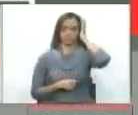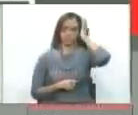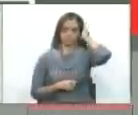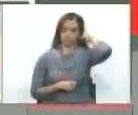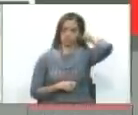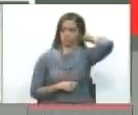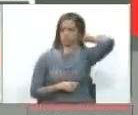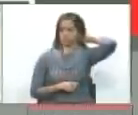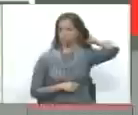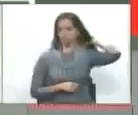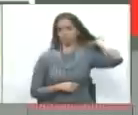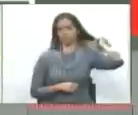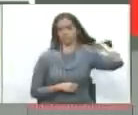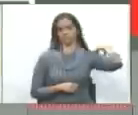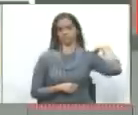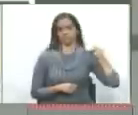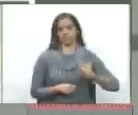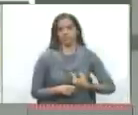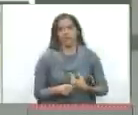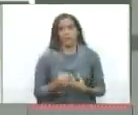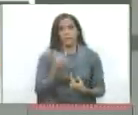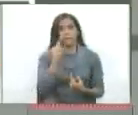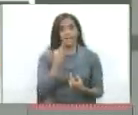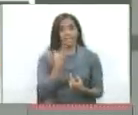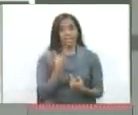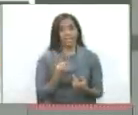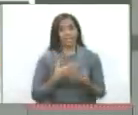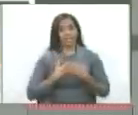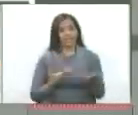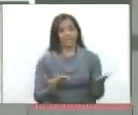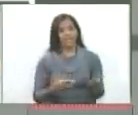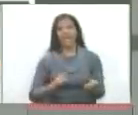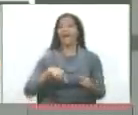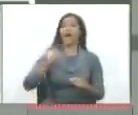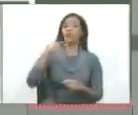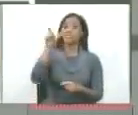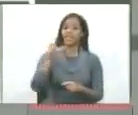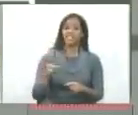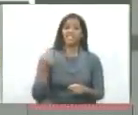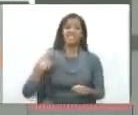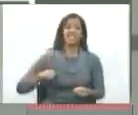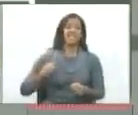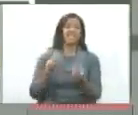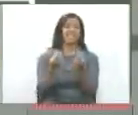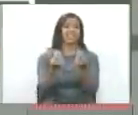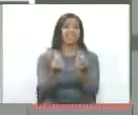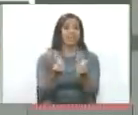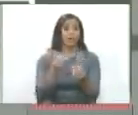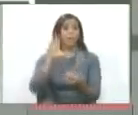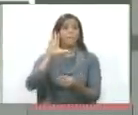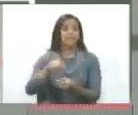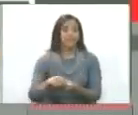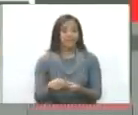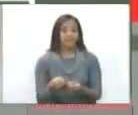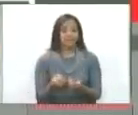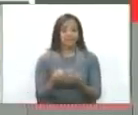Para que usted vea la disposición. A otra gente uno tiene que comprarle mantenimiento por 50 años.